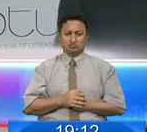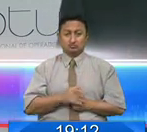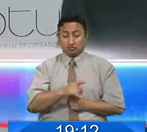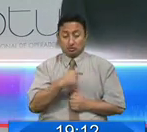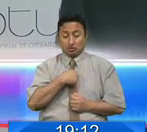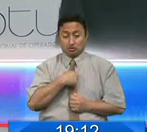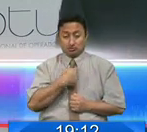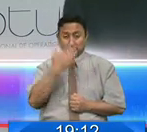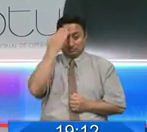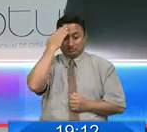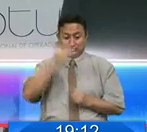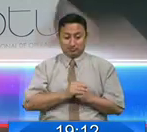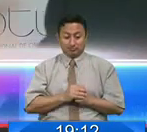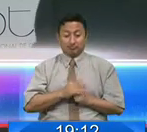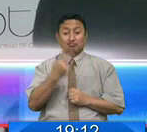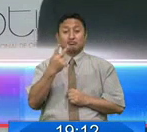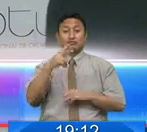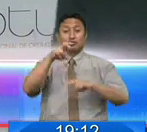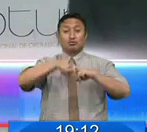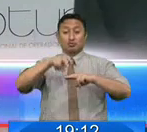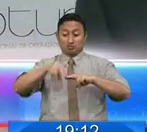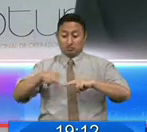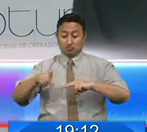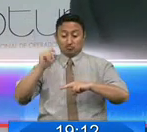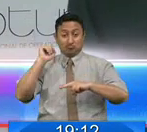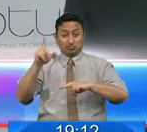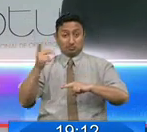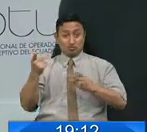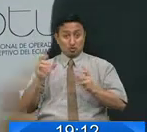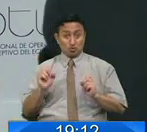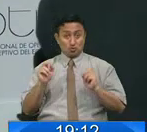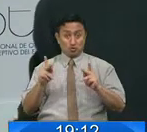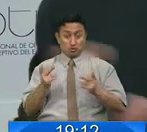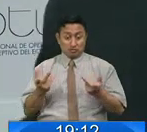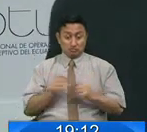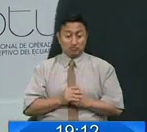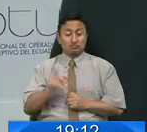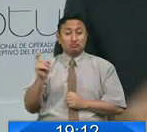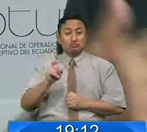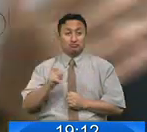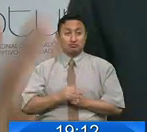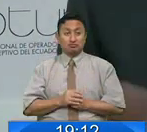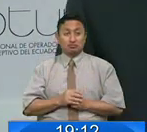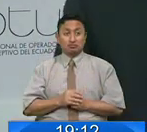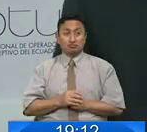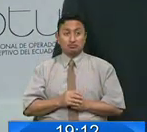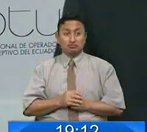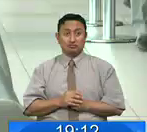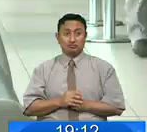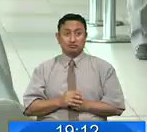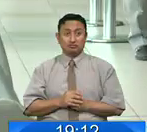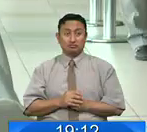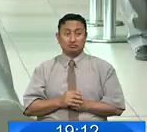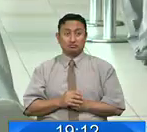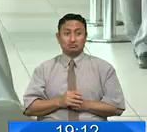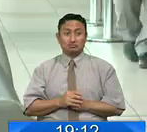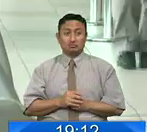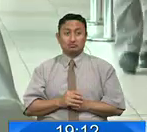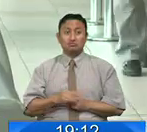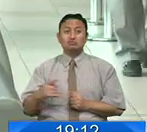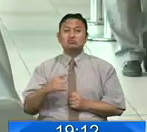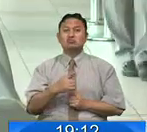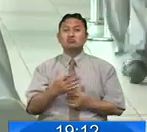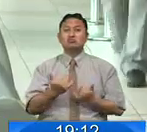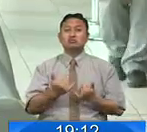entiendo que si quedan dos asientos tienen que ser más caros porque es una oportunidad una necesidad y se explota es de necesidad todo esto